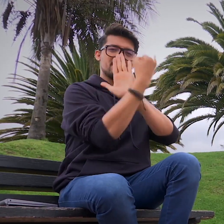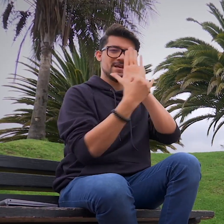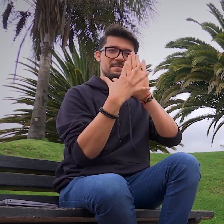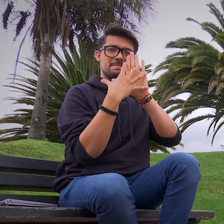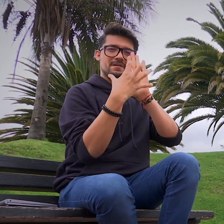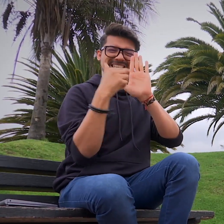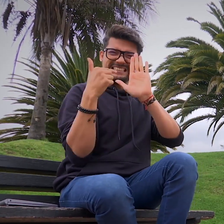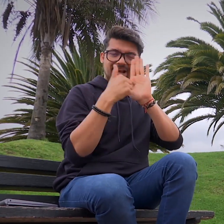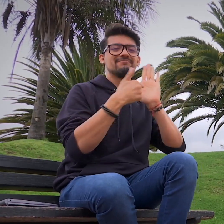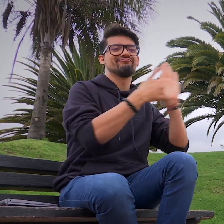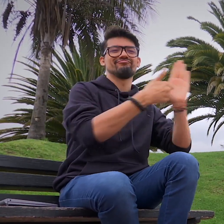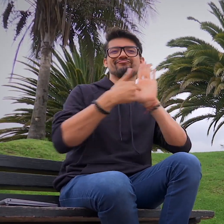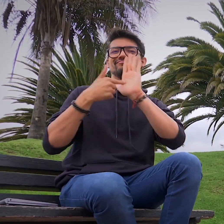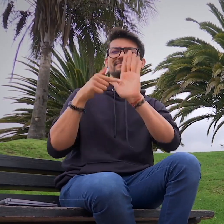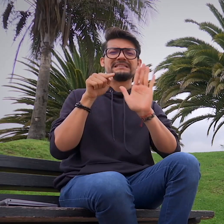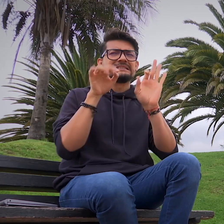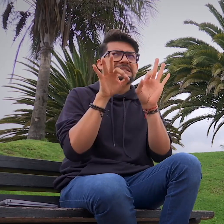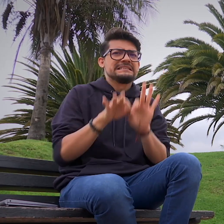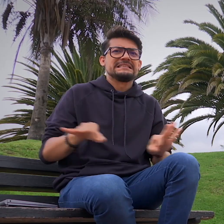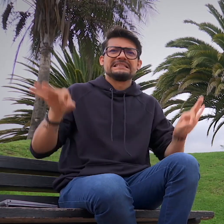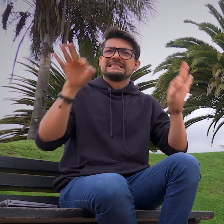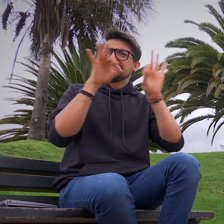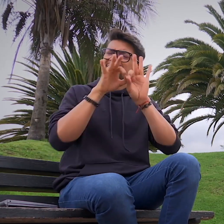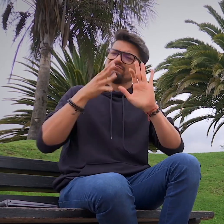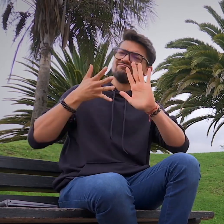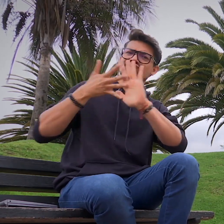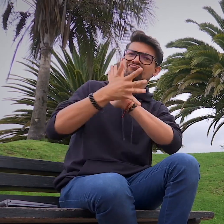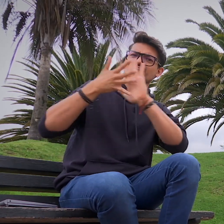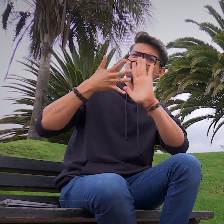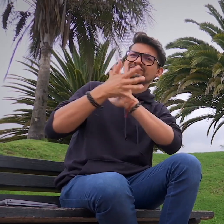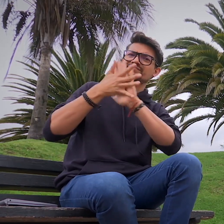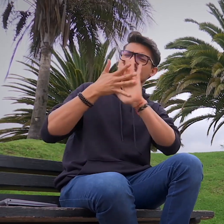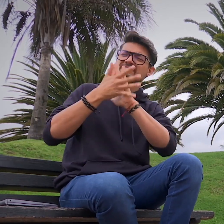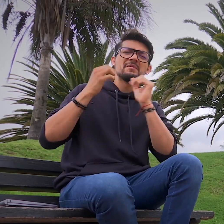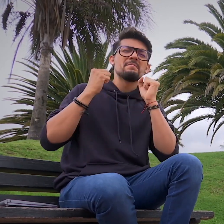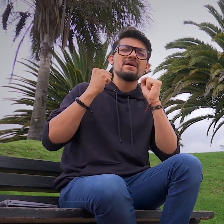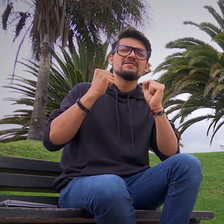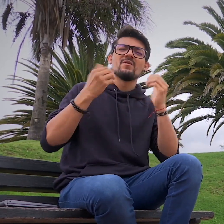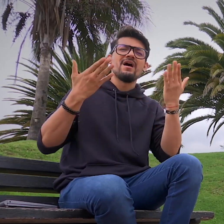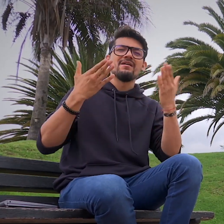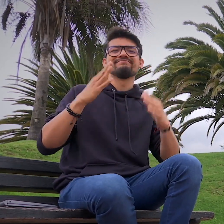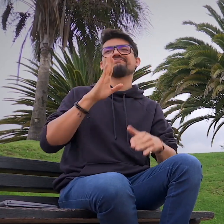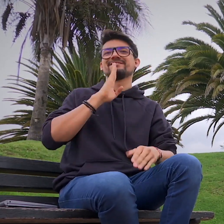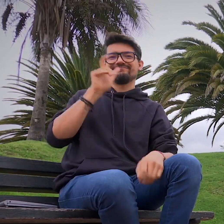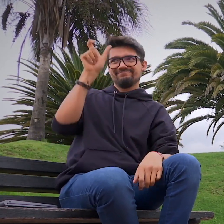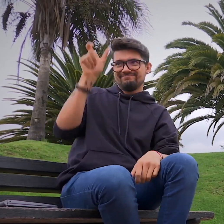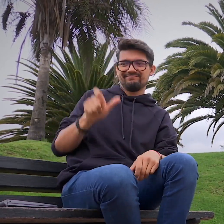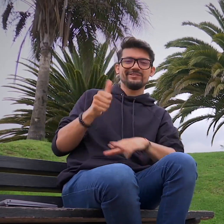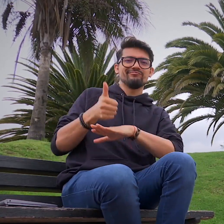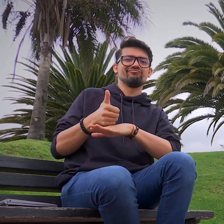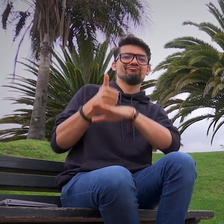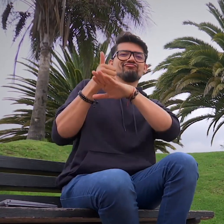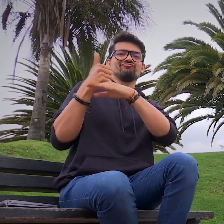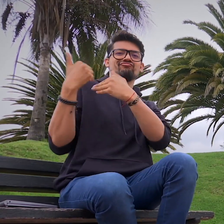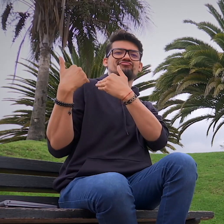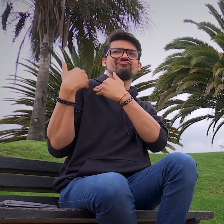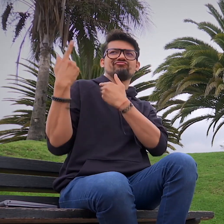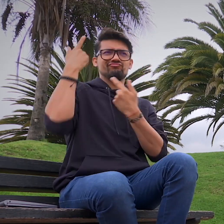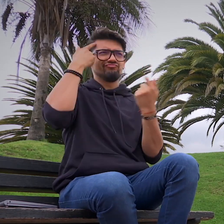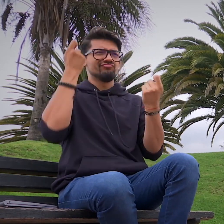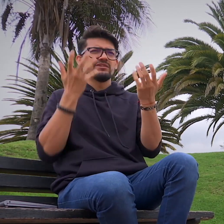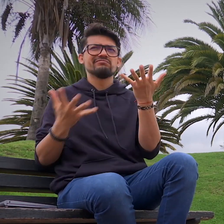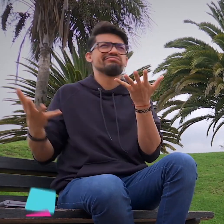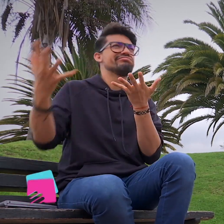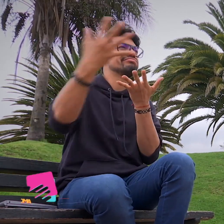imágenes. Por lo tanto, lo que determina la importancia de una obra audiovisual, así como lo vimos en la entrevista, es la forma como su director